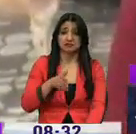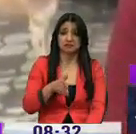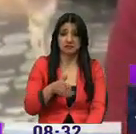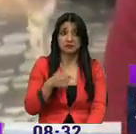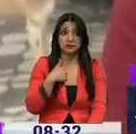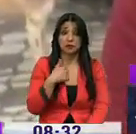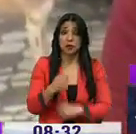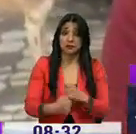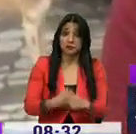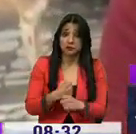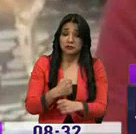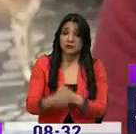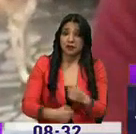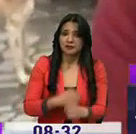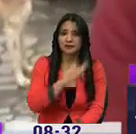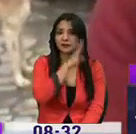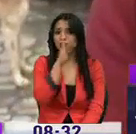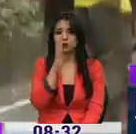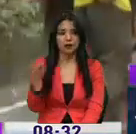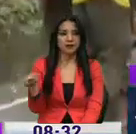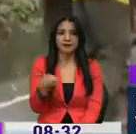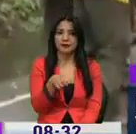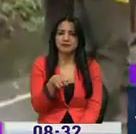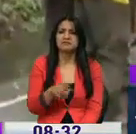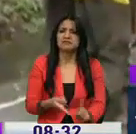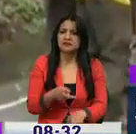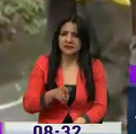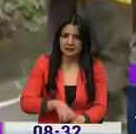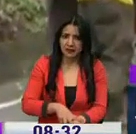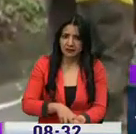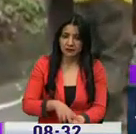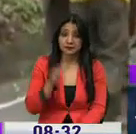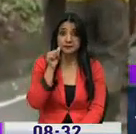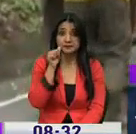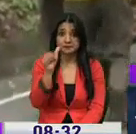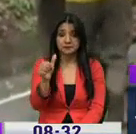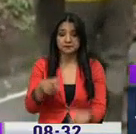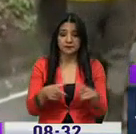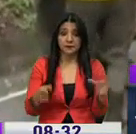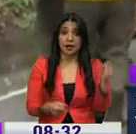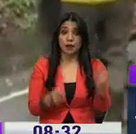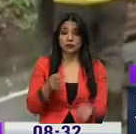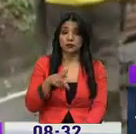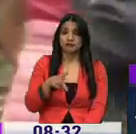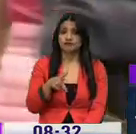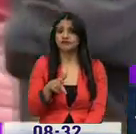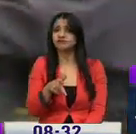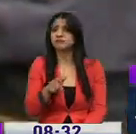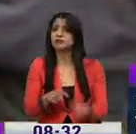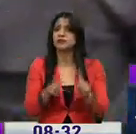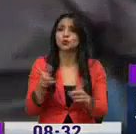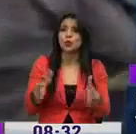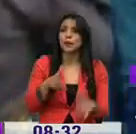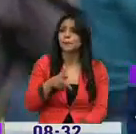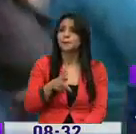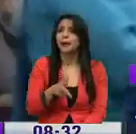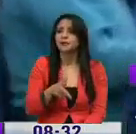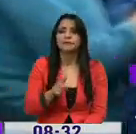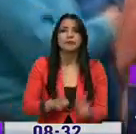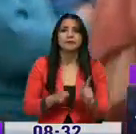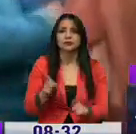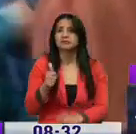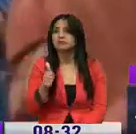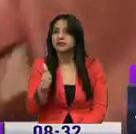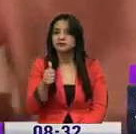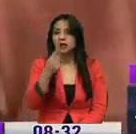años de existencia nunca había vivido algo así. Al siguiente día el carro de la leche no llegó. Los comentarios que no hay paso obligó a muchos a